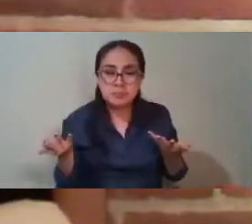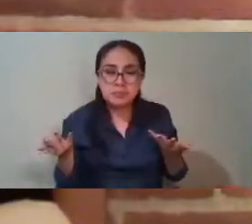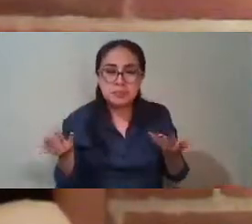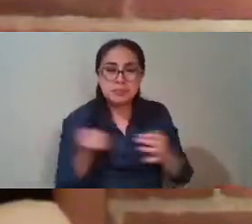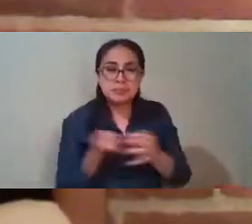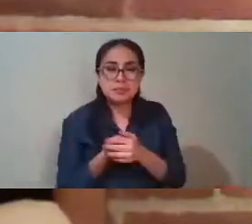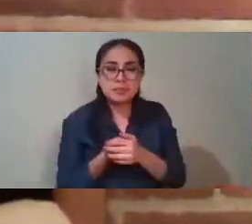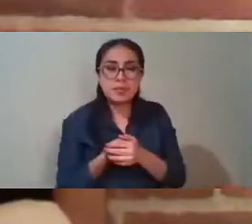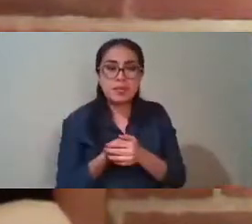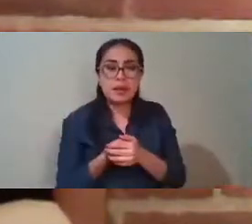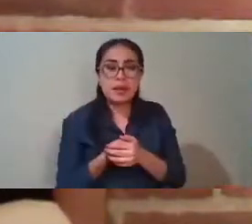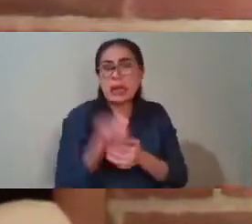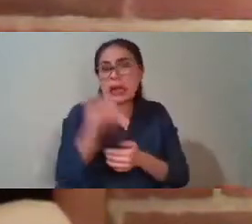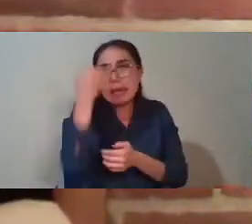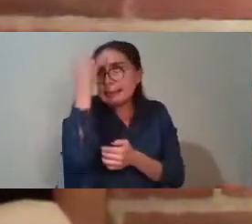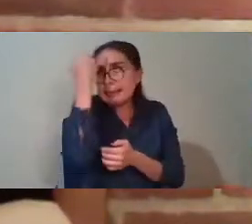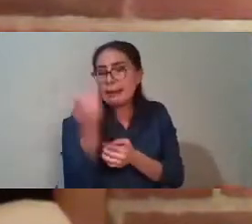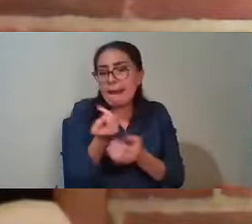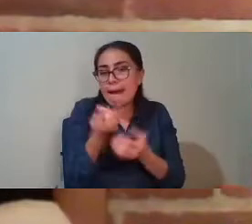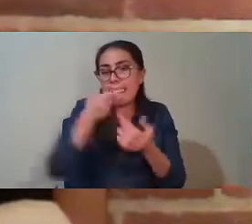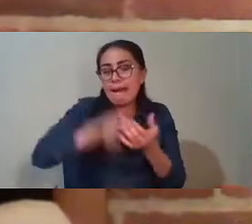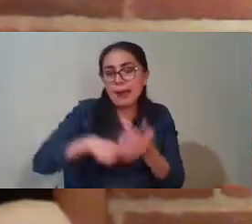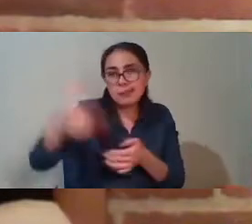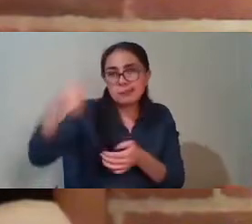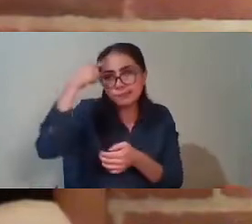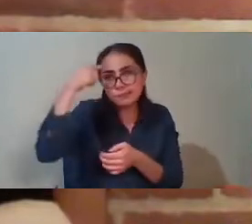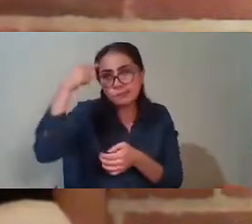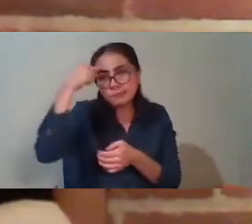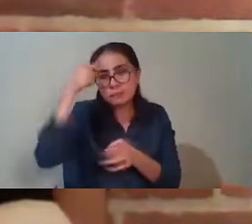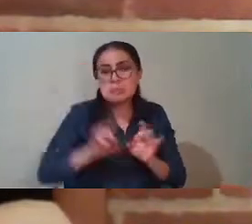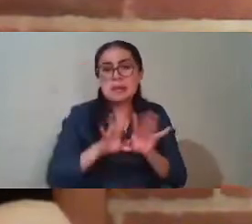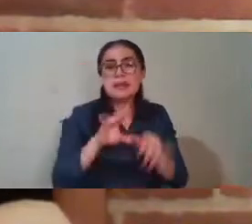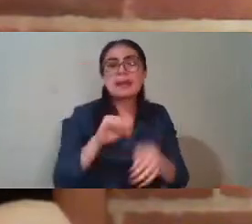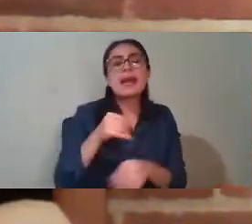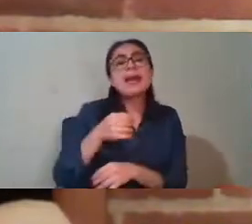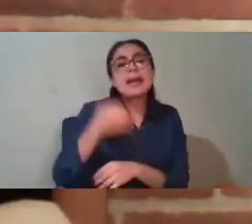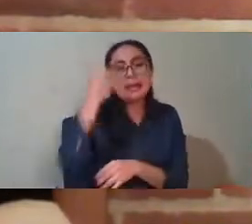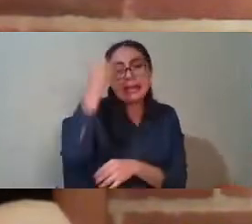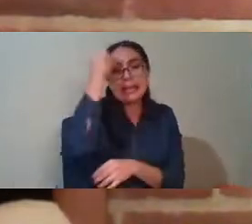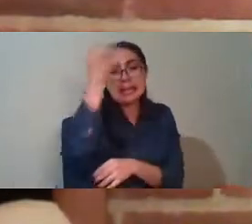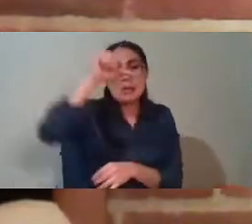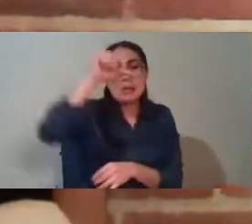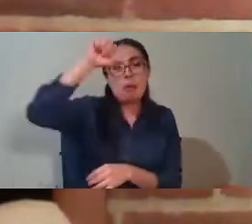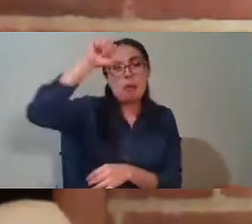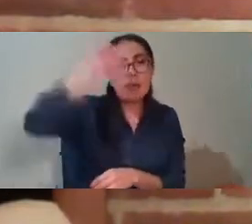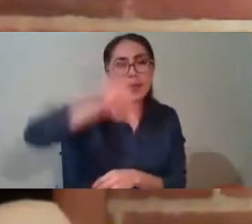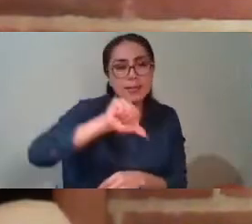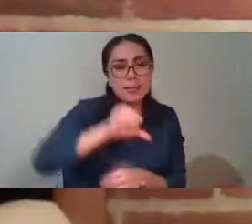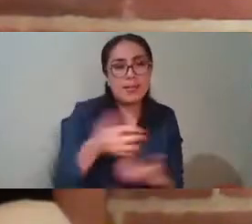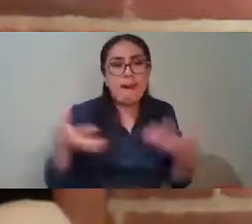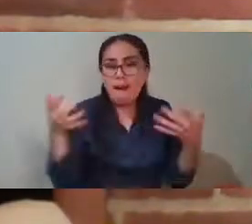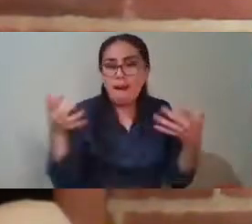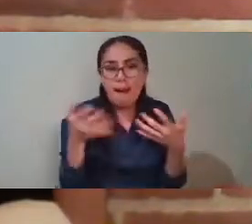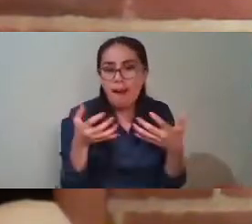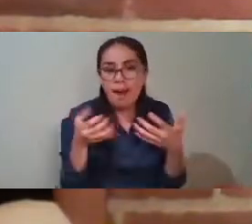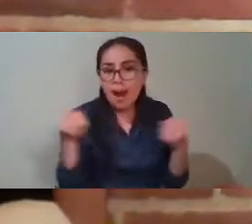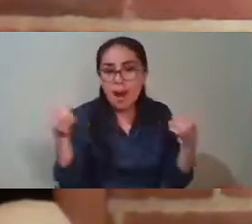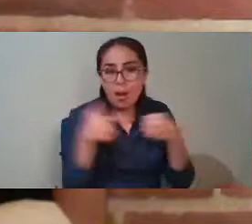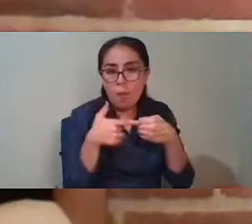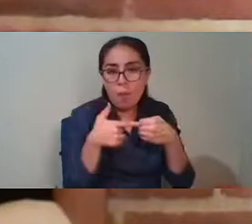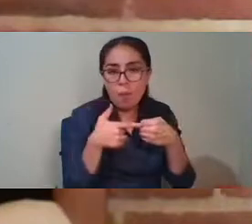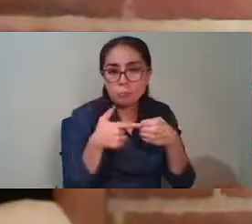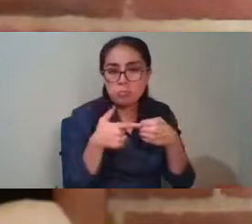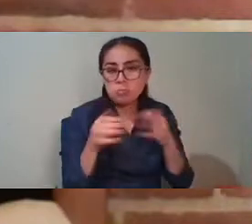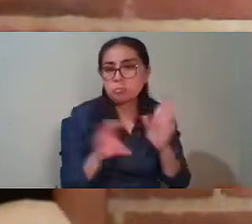del campo creado. Provocar una improvisación y en esa improvisación crear un fluido. Y al fluir,